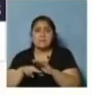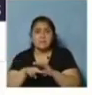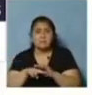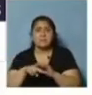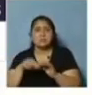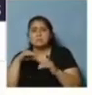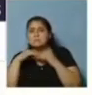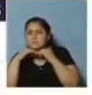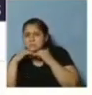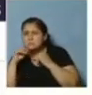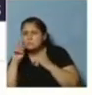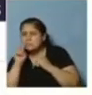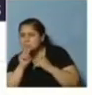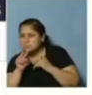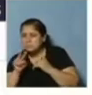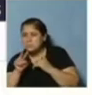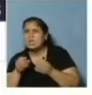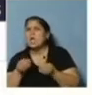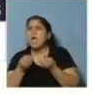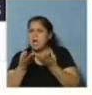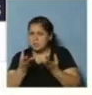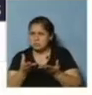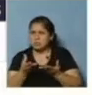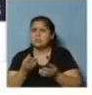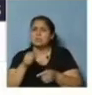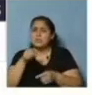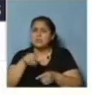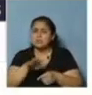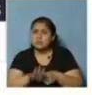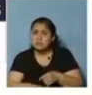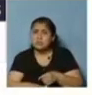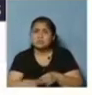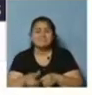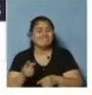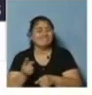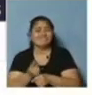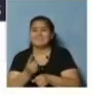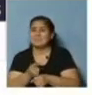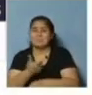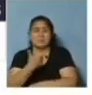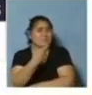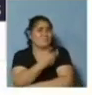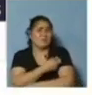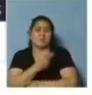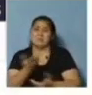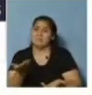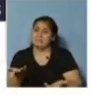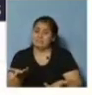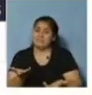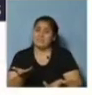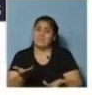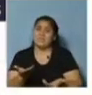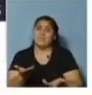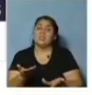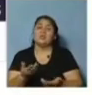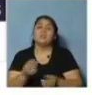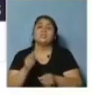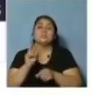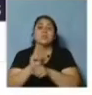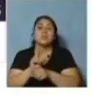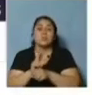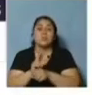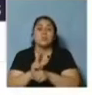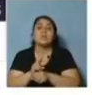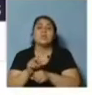una observación un poquito más prolongada, porque son niños que por la edad no tienen la posibilidad de vacunarse. Entonces la estrategia de